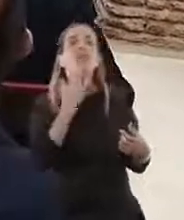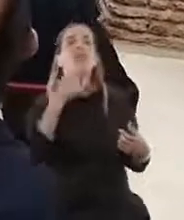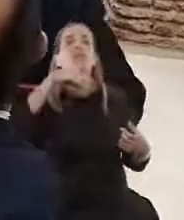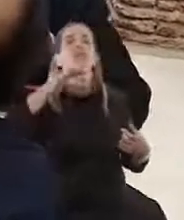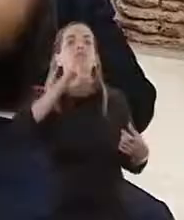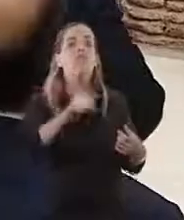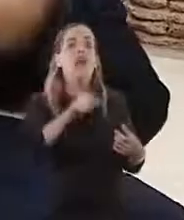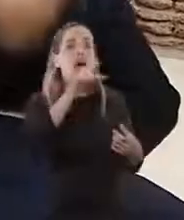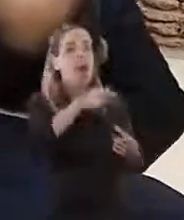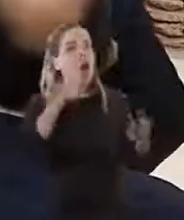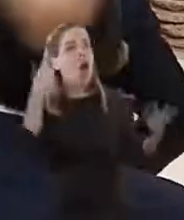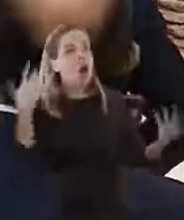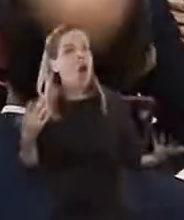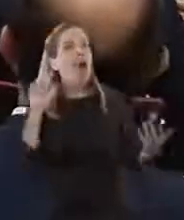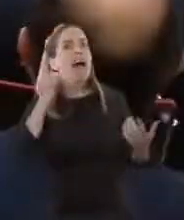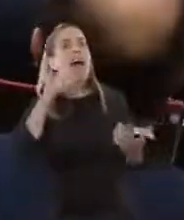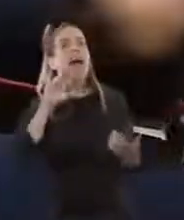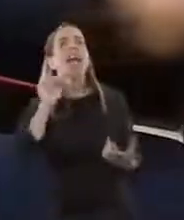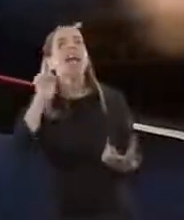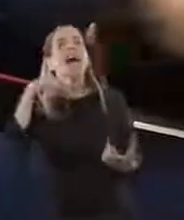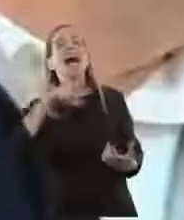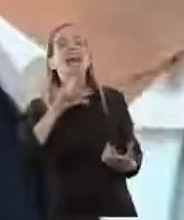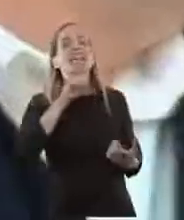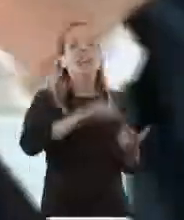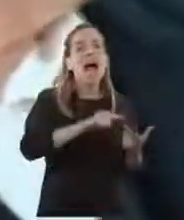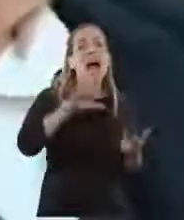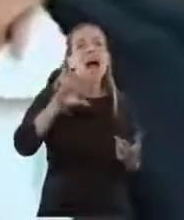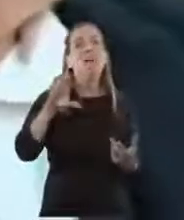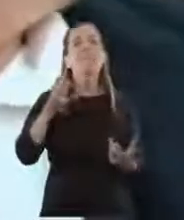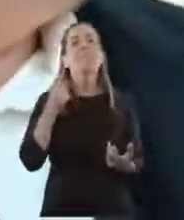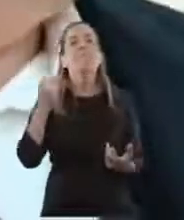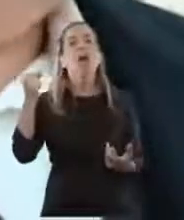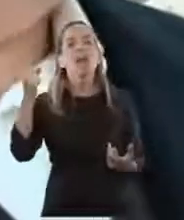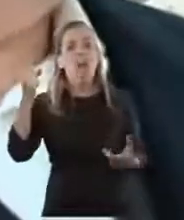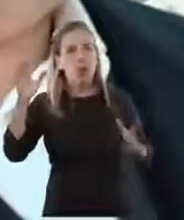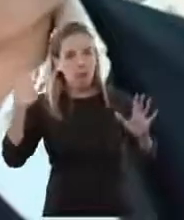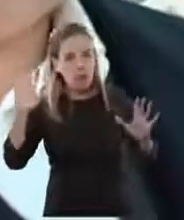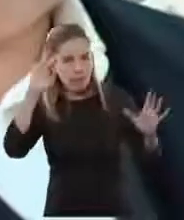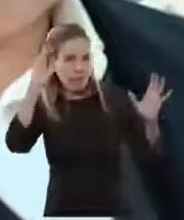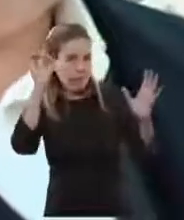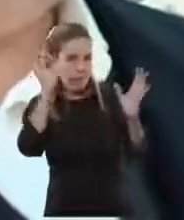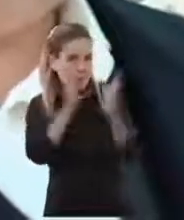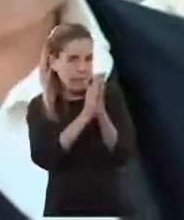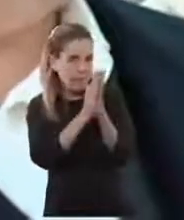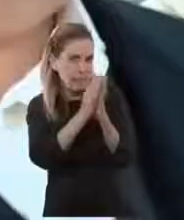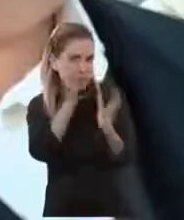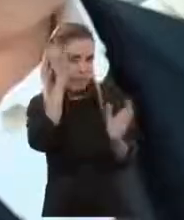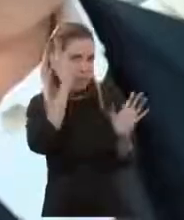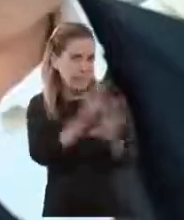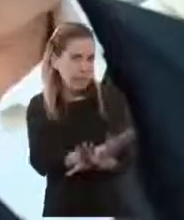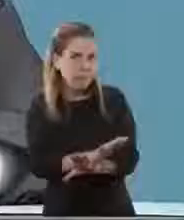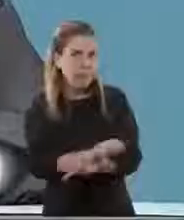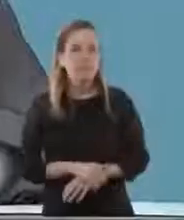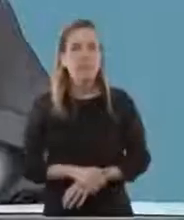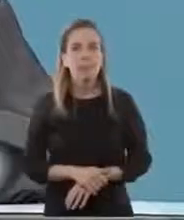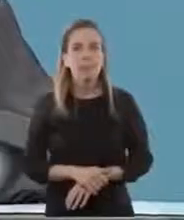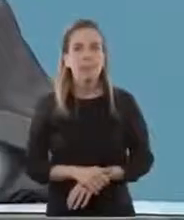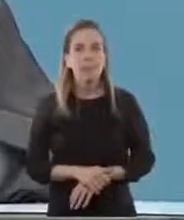no. Poderosa. Poderosa. Poderosa, poderosa, poderosa, poderosa, poderosa.